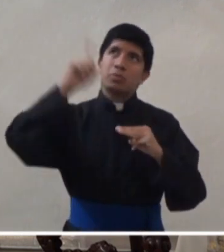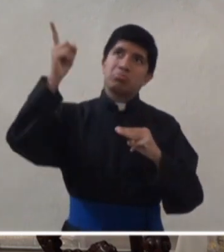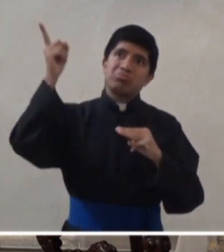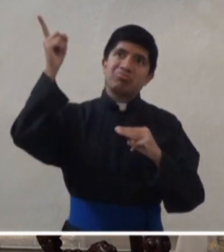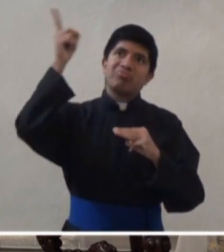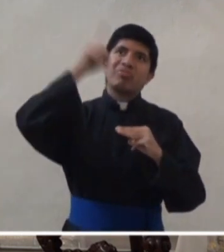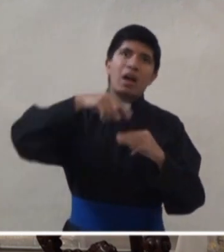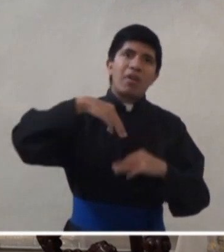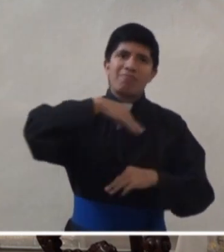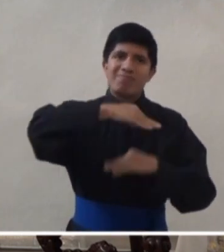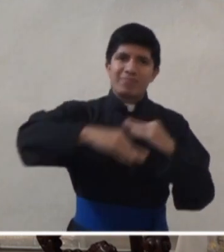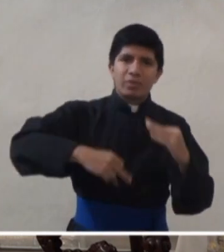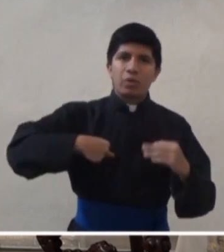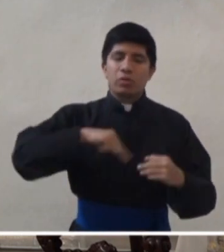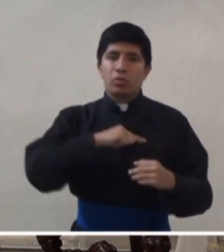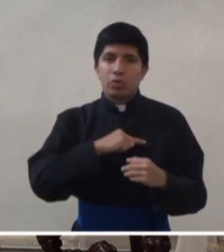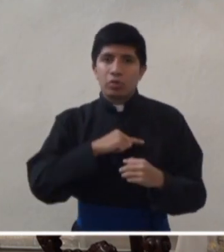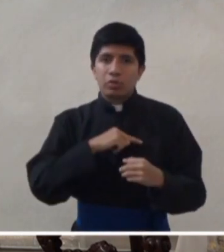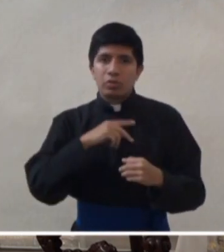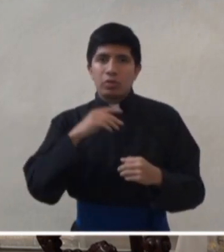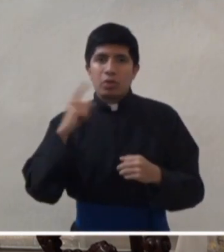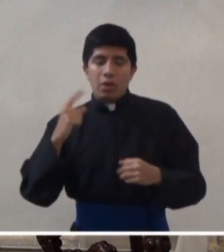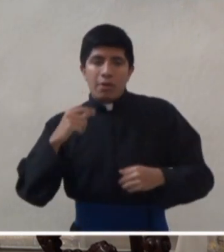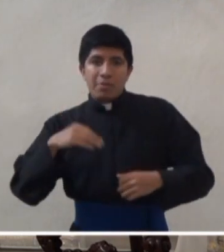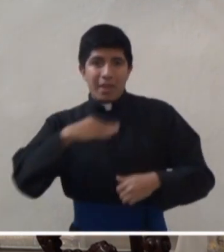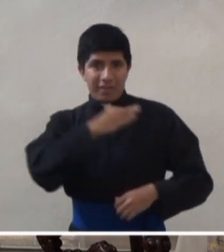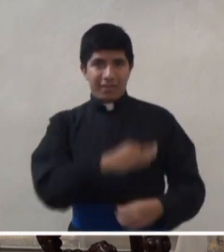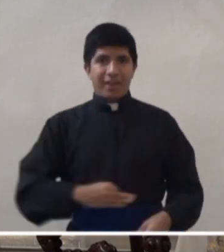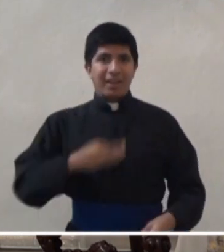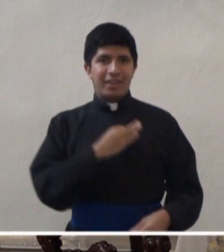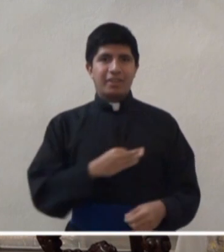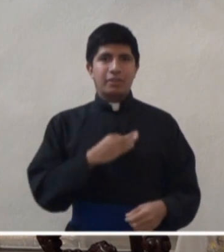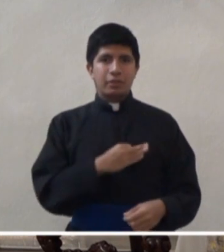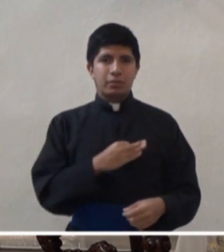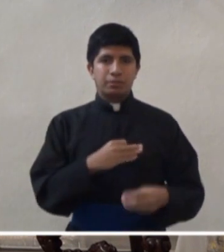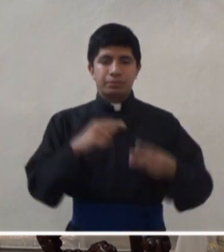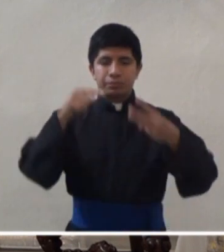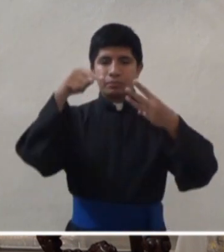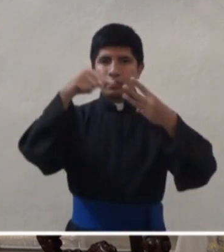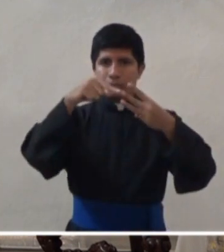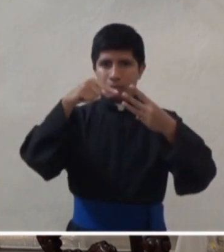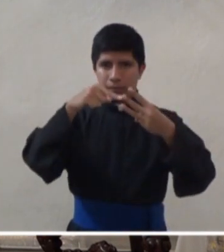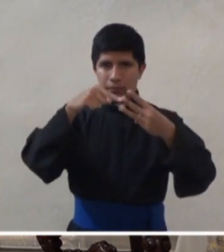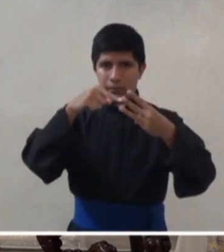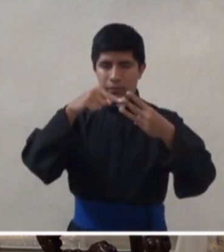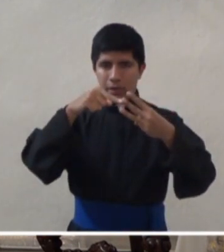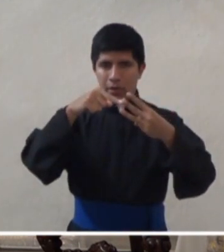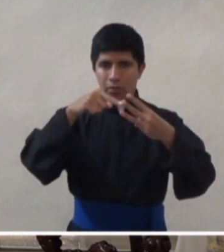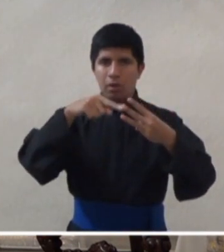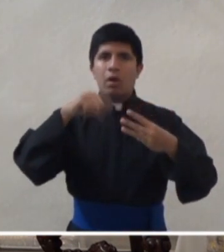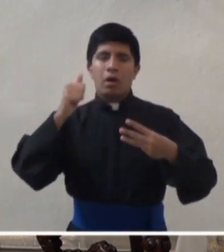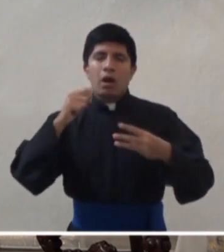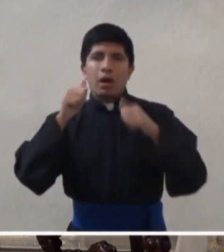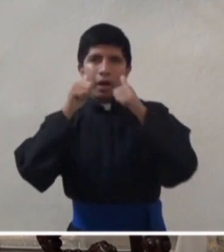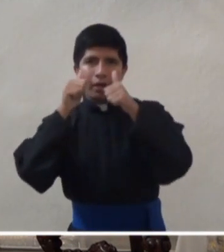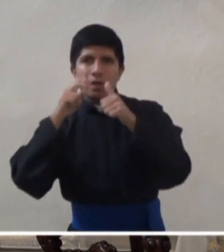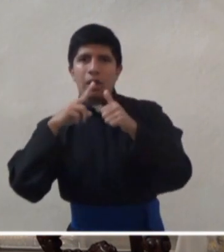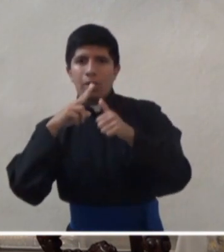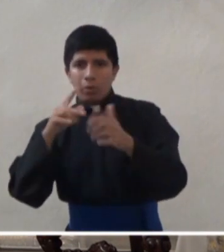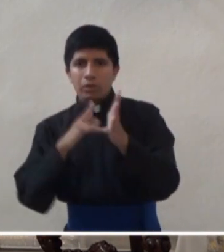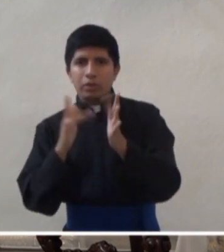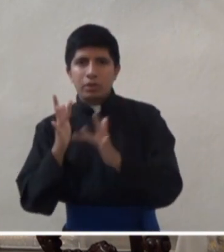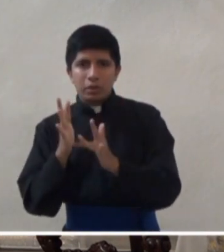seamos felices. Segunda nota, una vez que hemos escuchado la voz de Dios, hay que